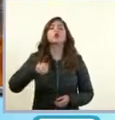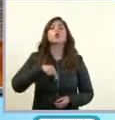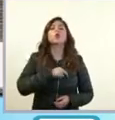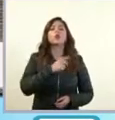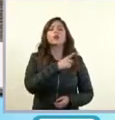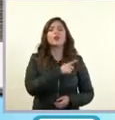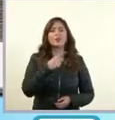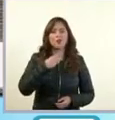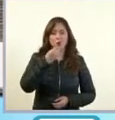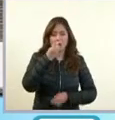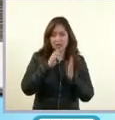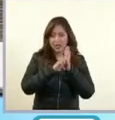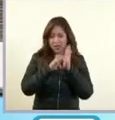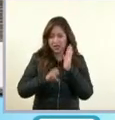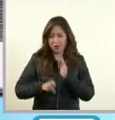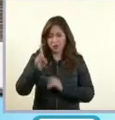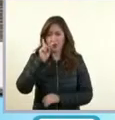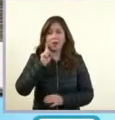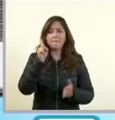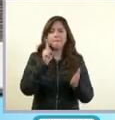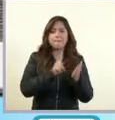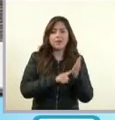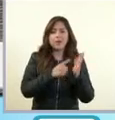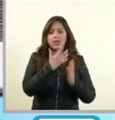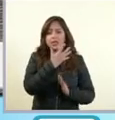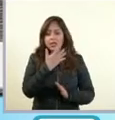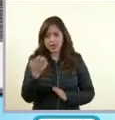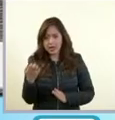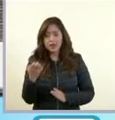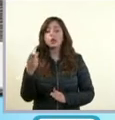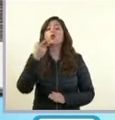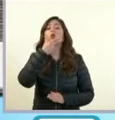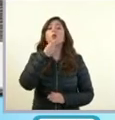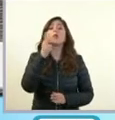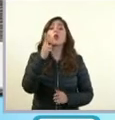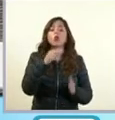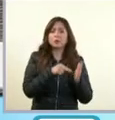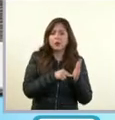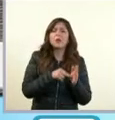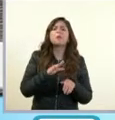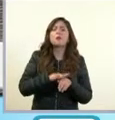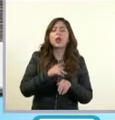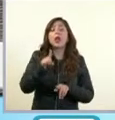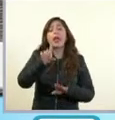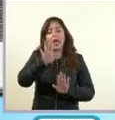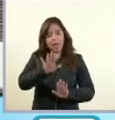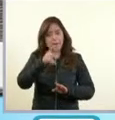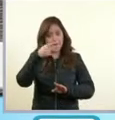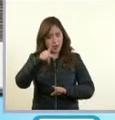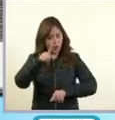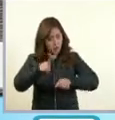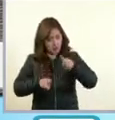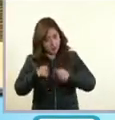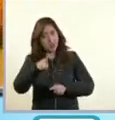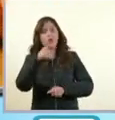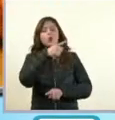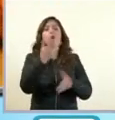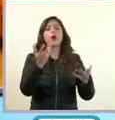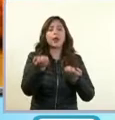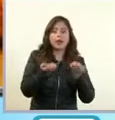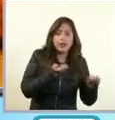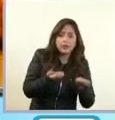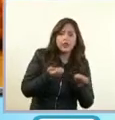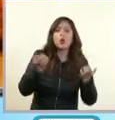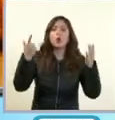promedio una mujer alrededor de 1.500 kilocalorías, un varón 2.000. Ojo, esto depende de muchos factores, de la actividad física, del estado